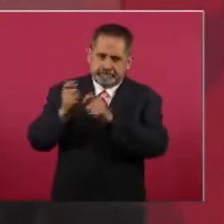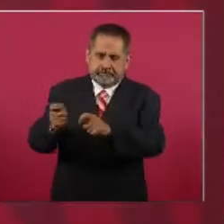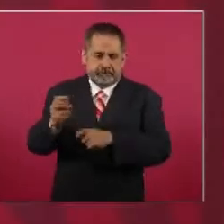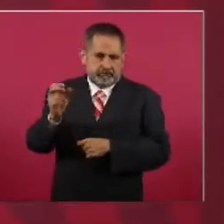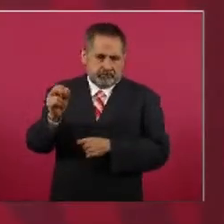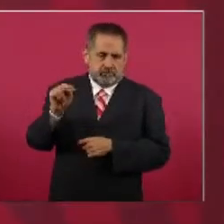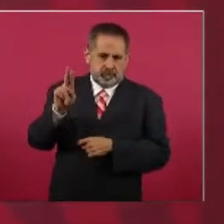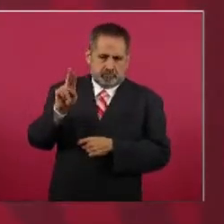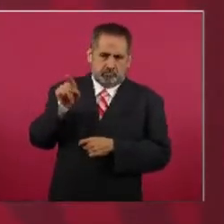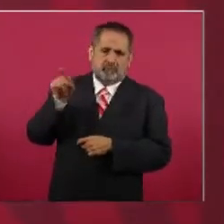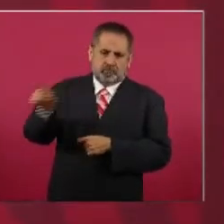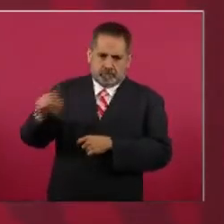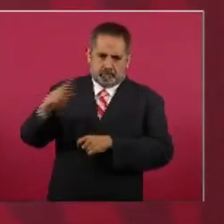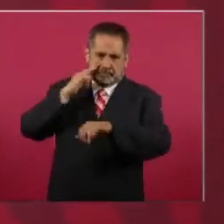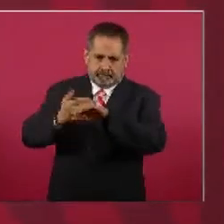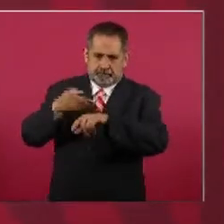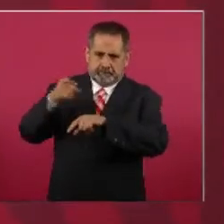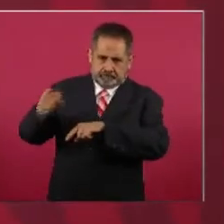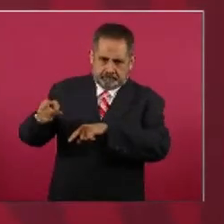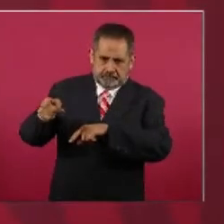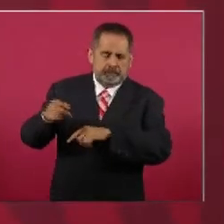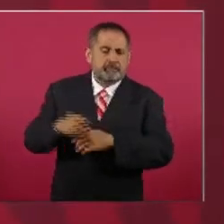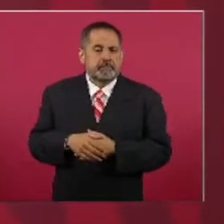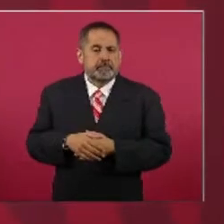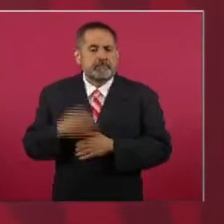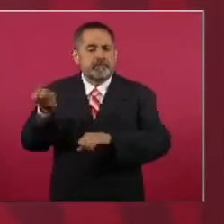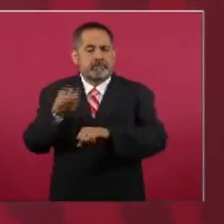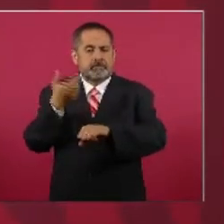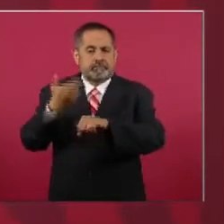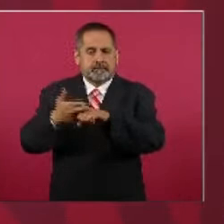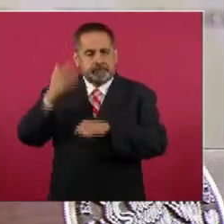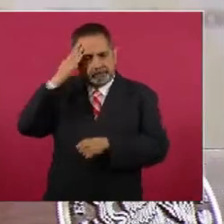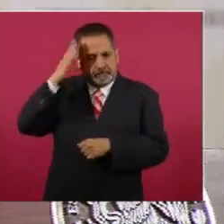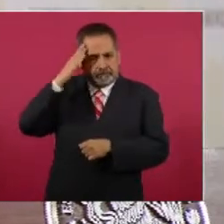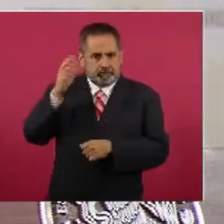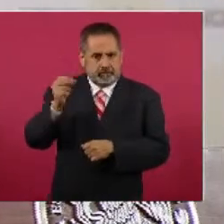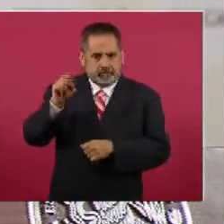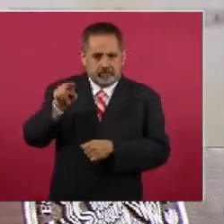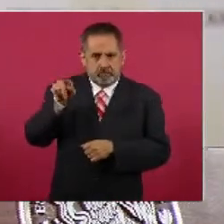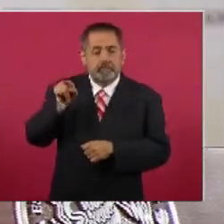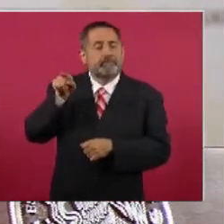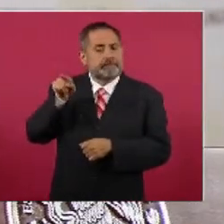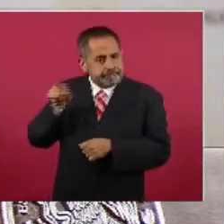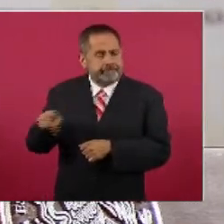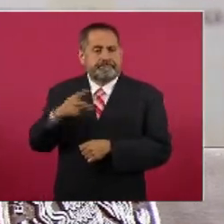unides el secretario general debe